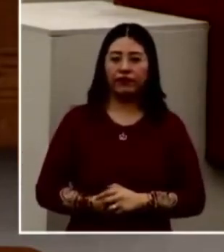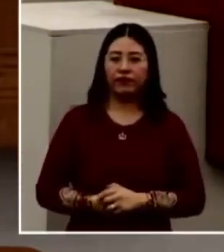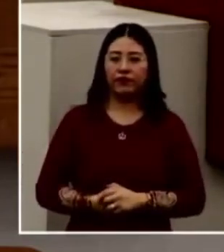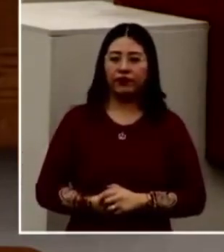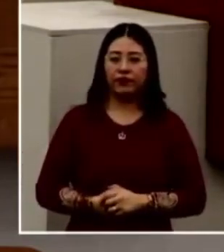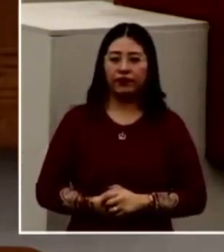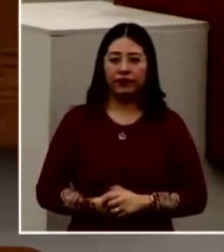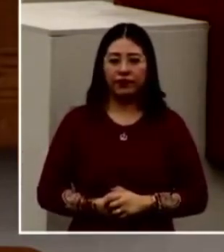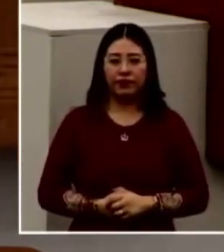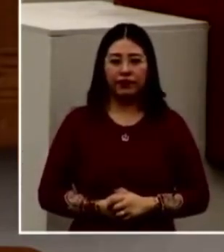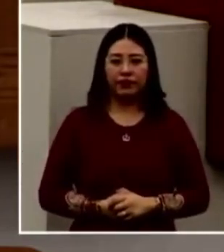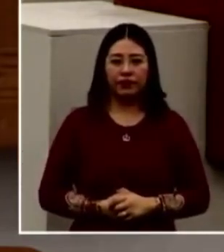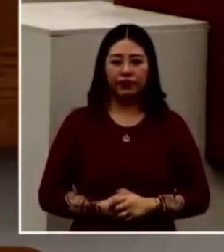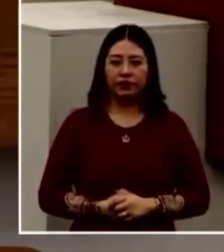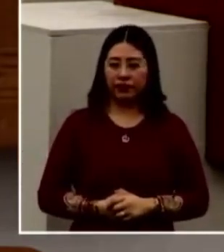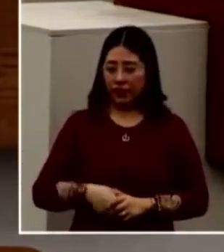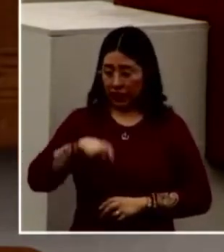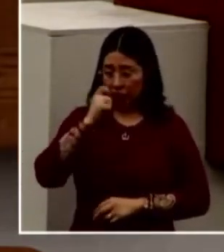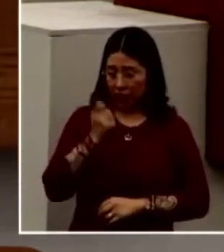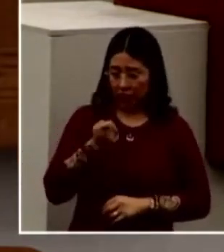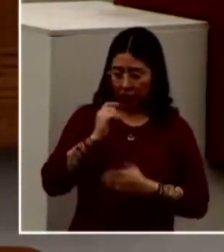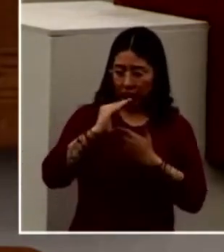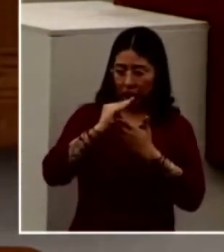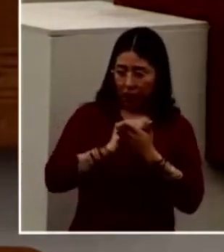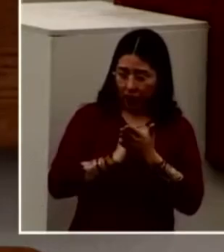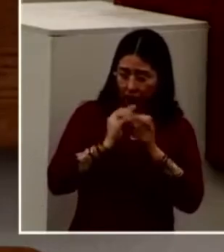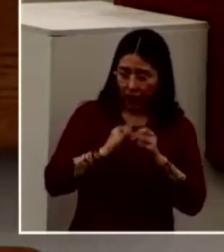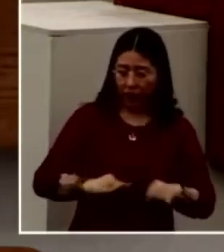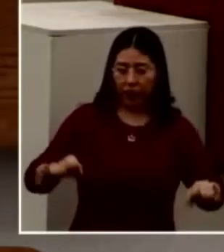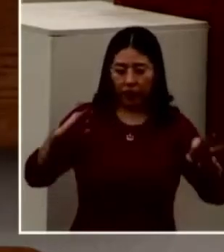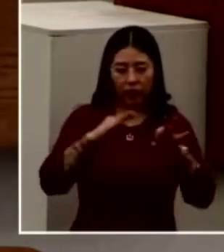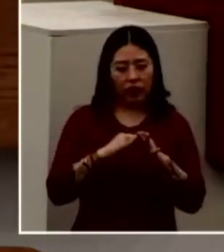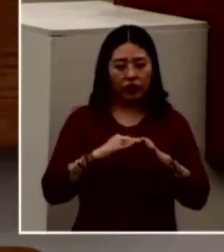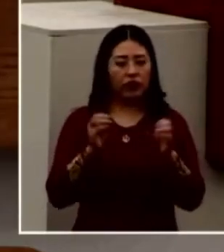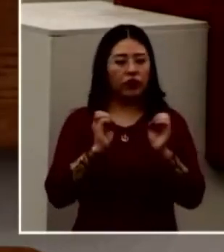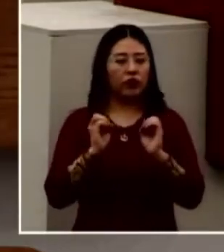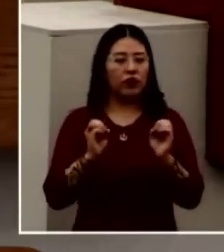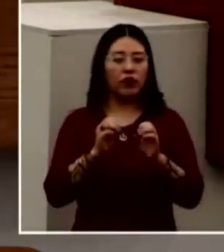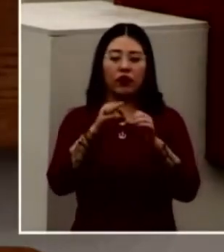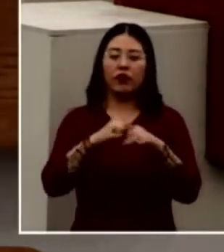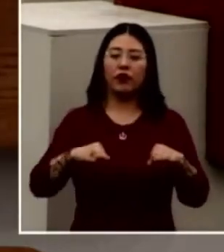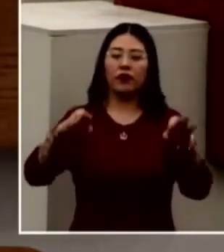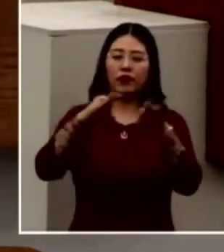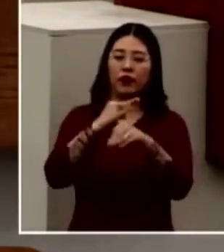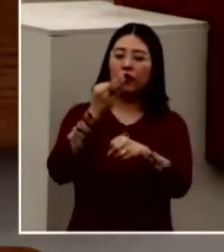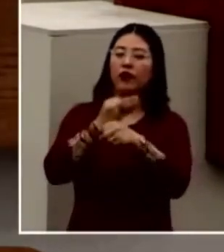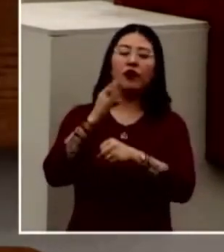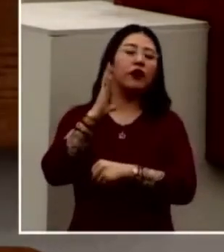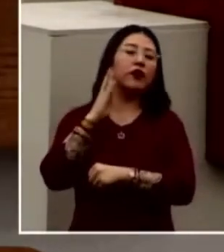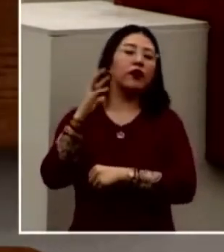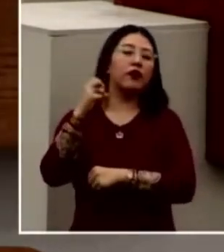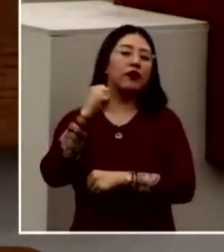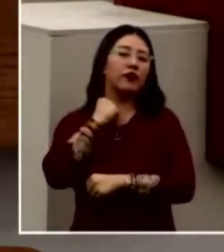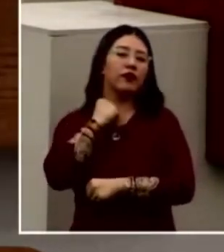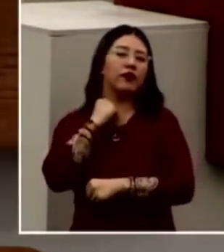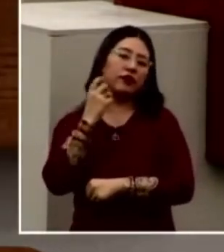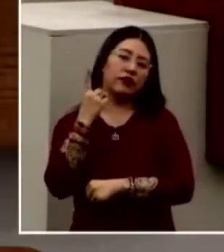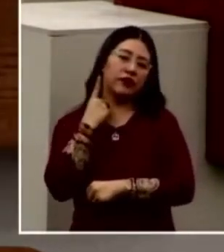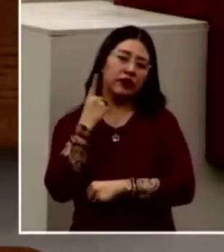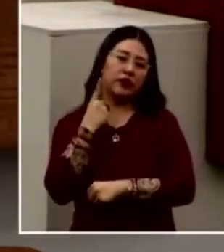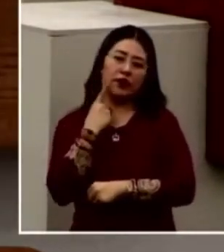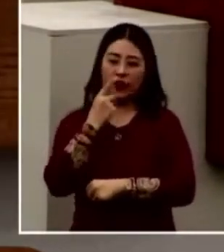No es un asunto menor el que ha sido aprobado en la Cámara de Diputados y de